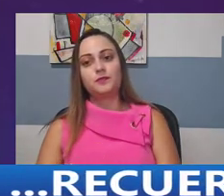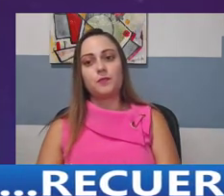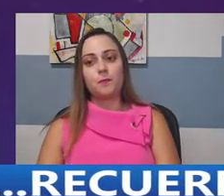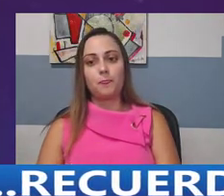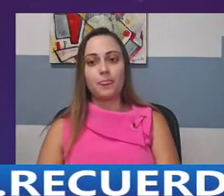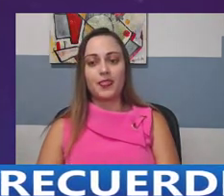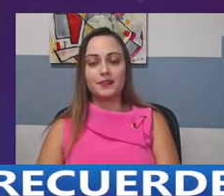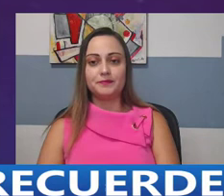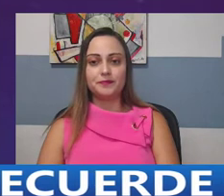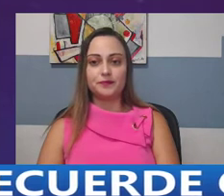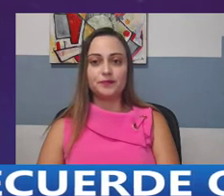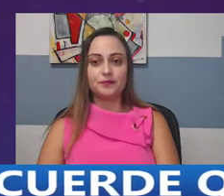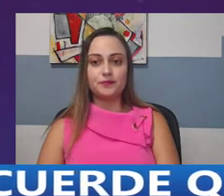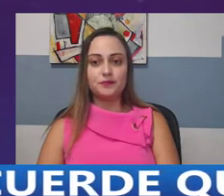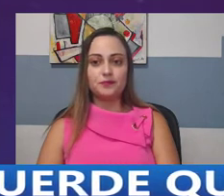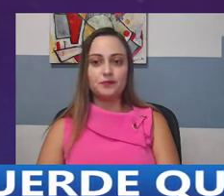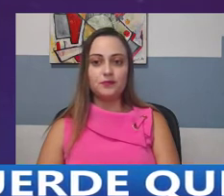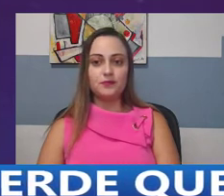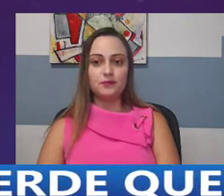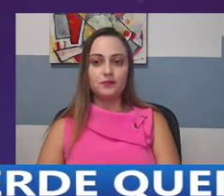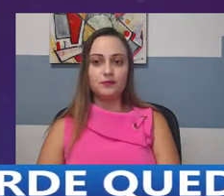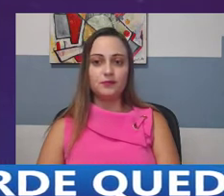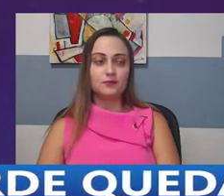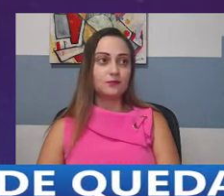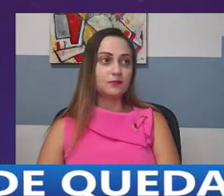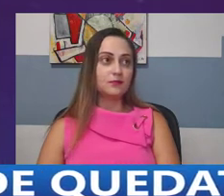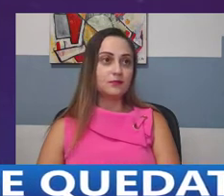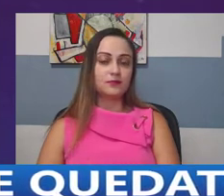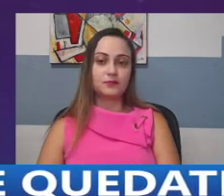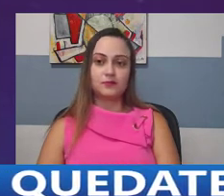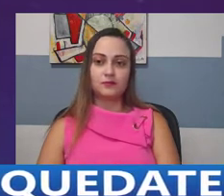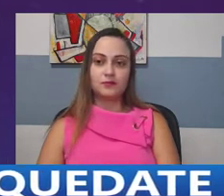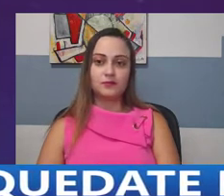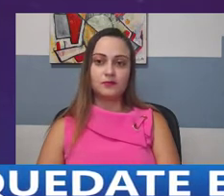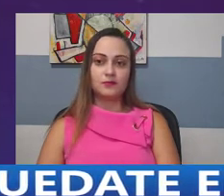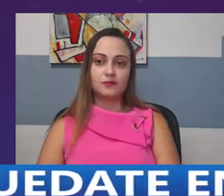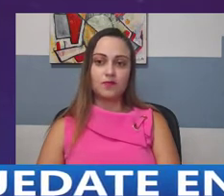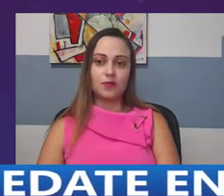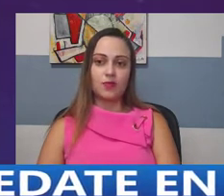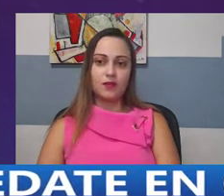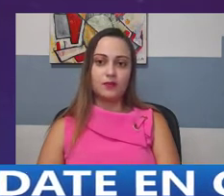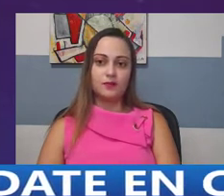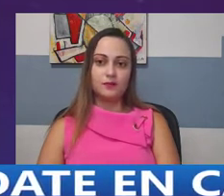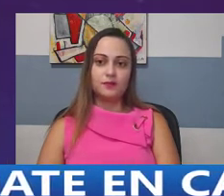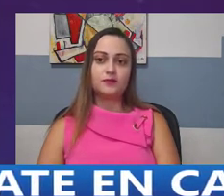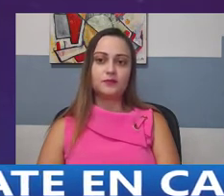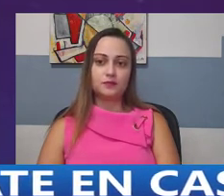otros realtos, yo empecé mi licencia en el 2016